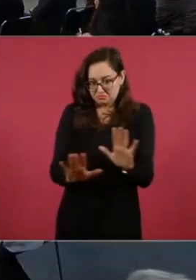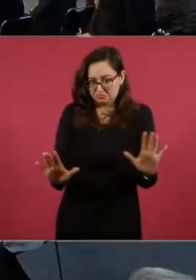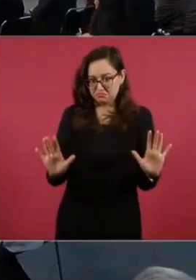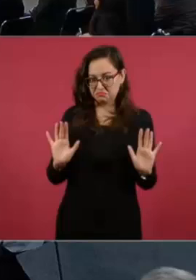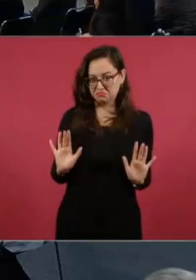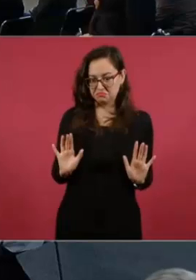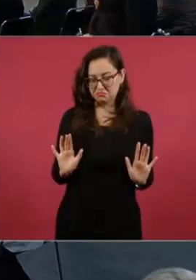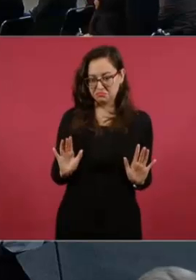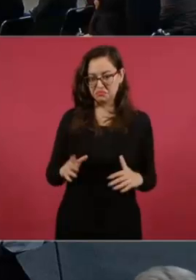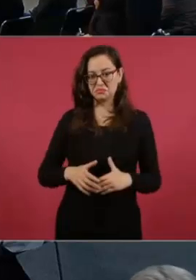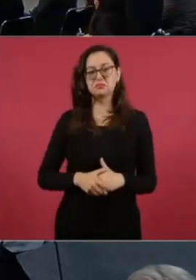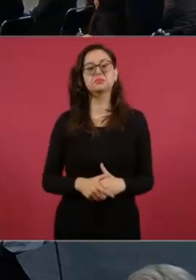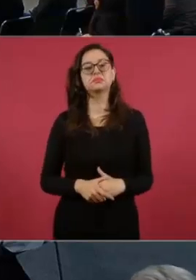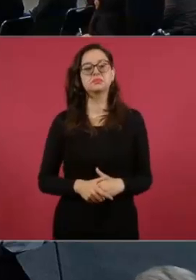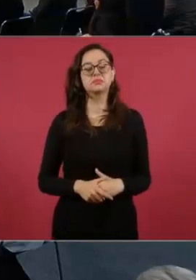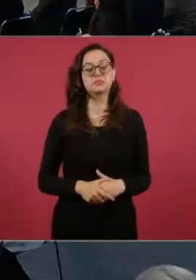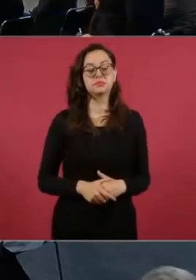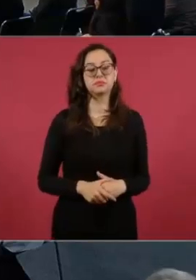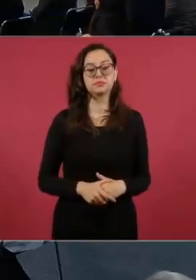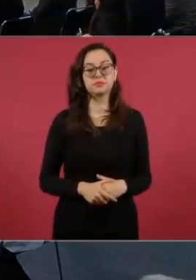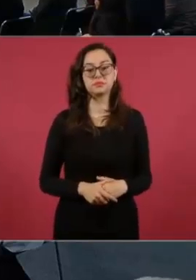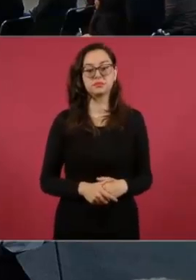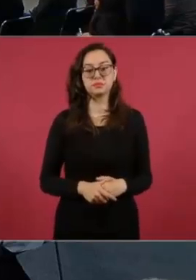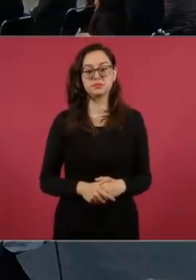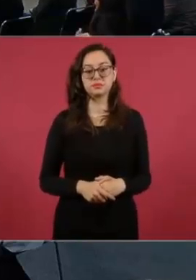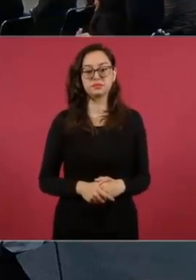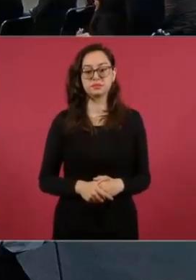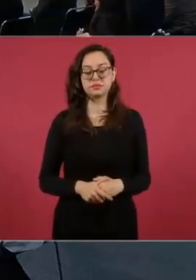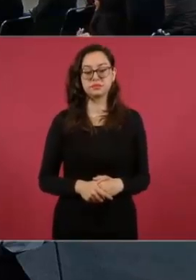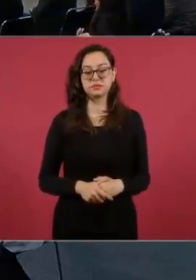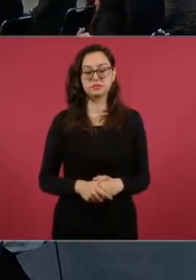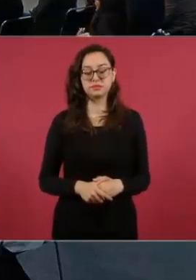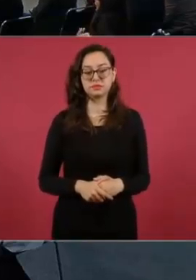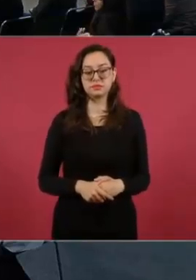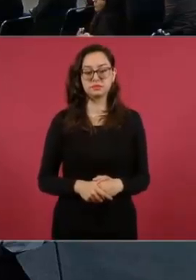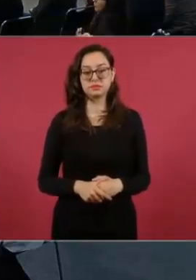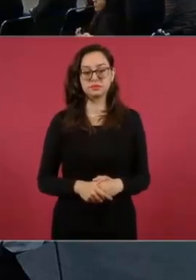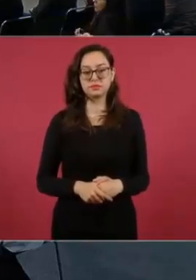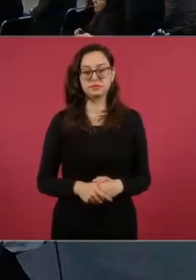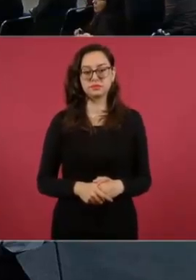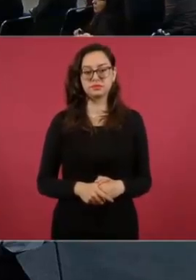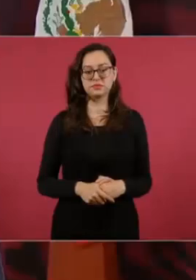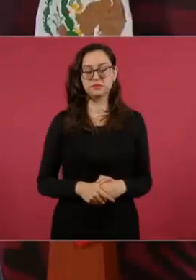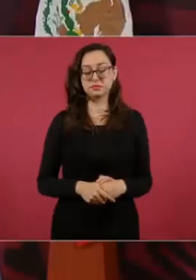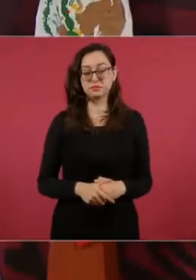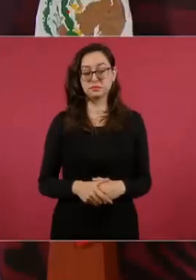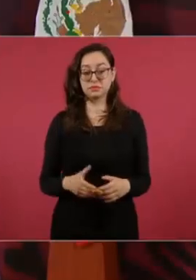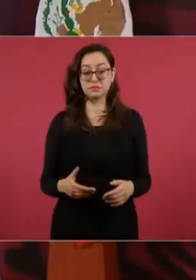¿Cómo desde Echeverría?